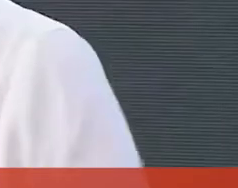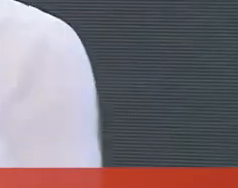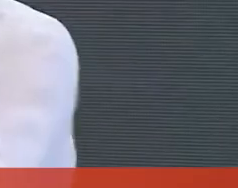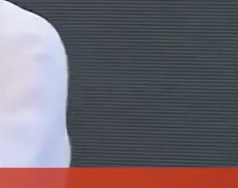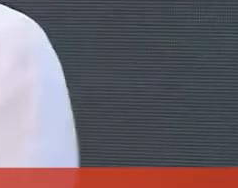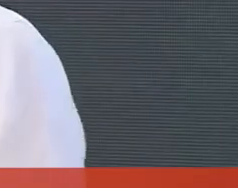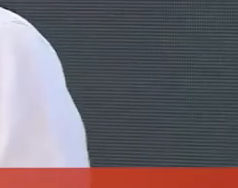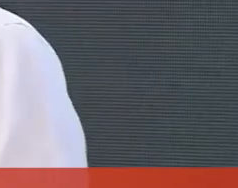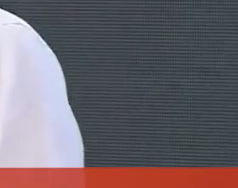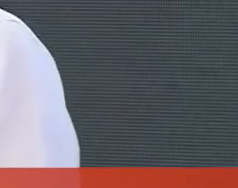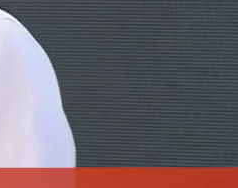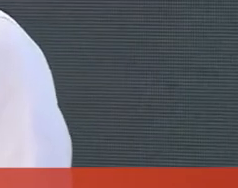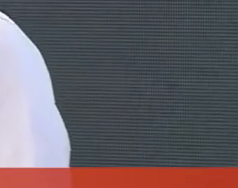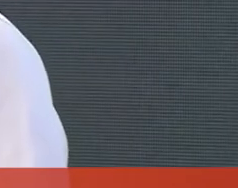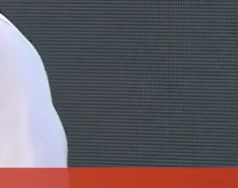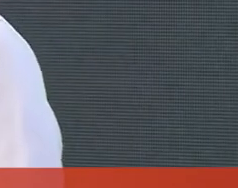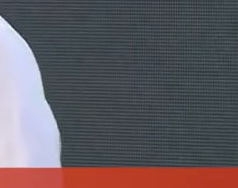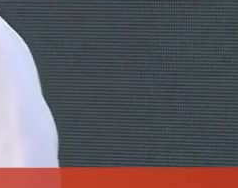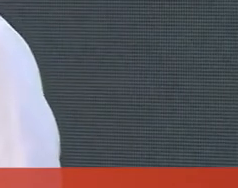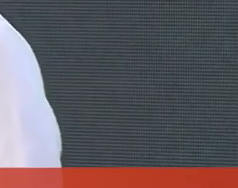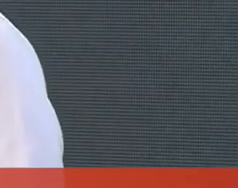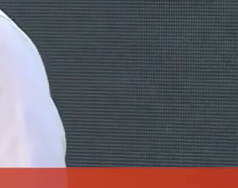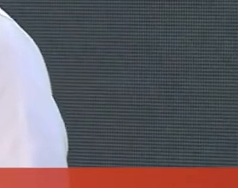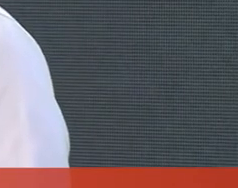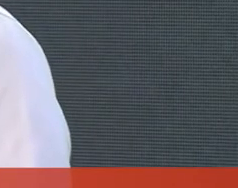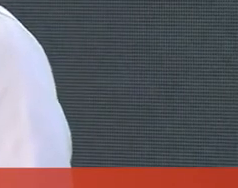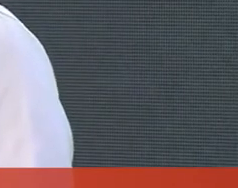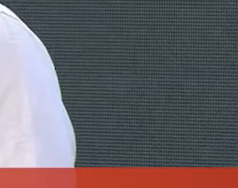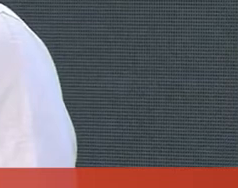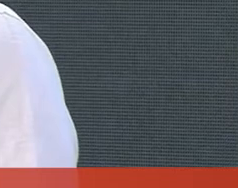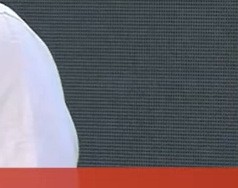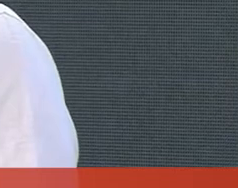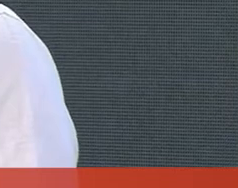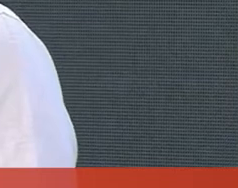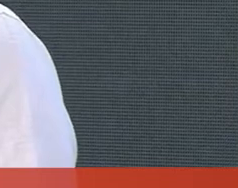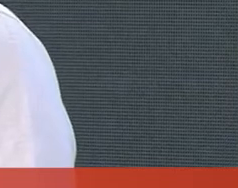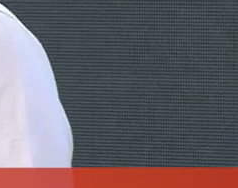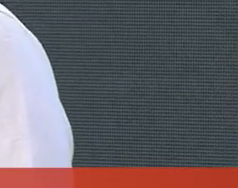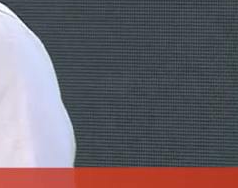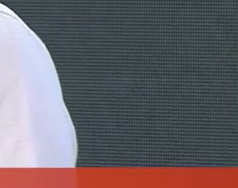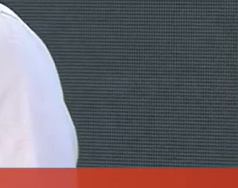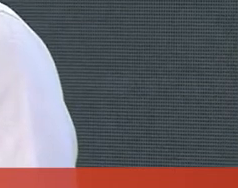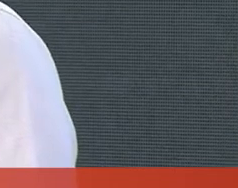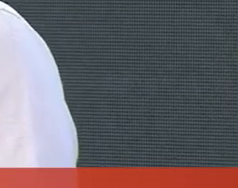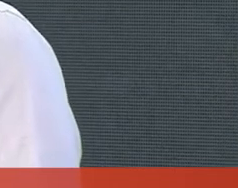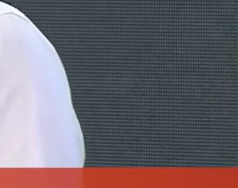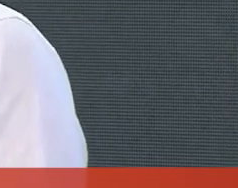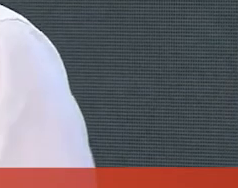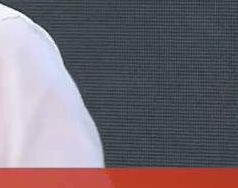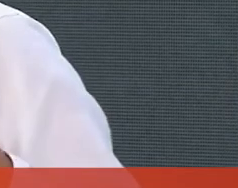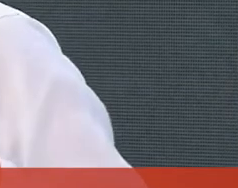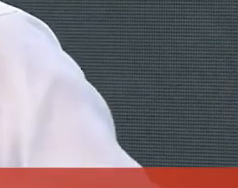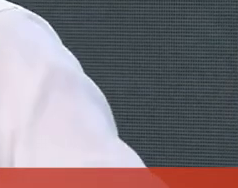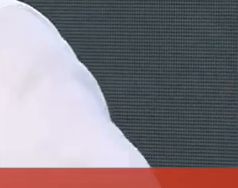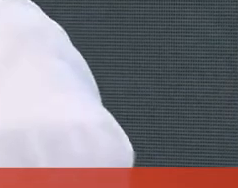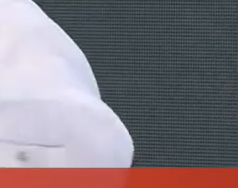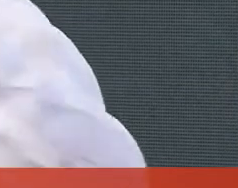importa mucho que estas cosas se planteen